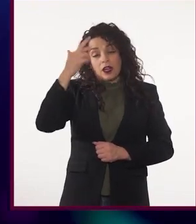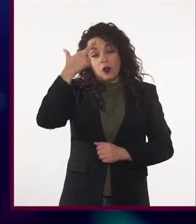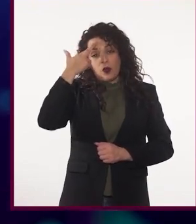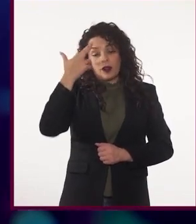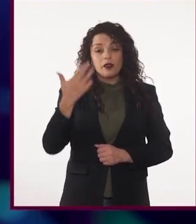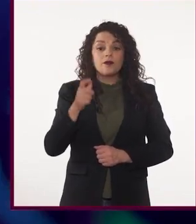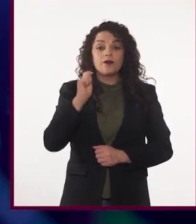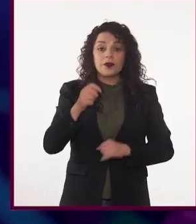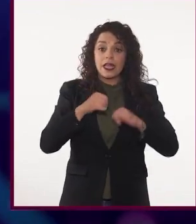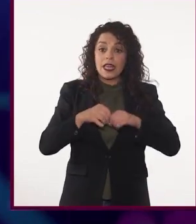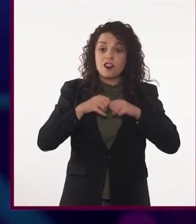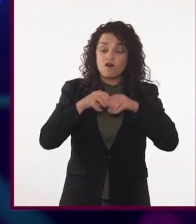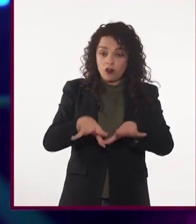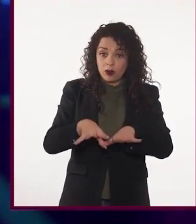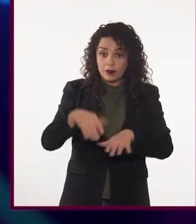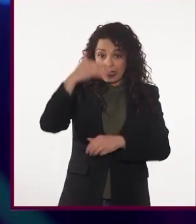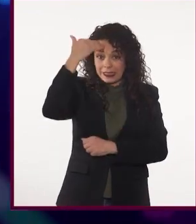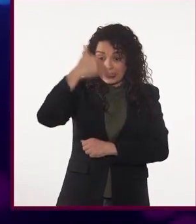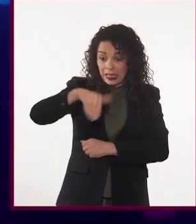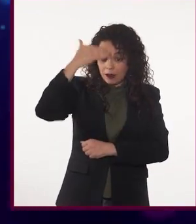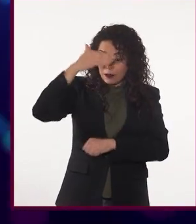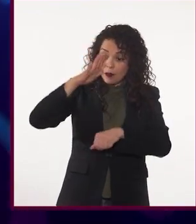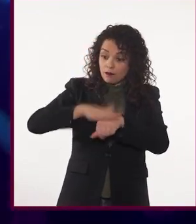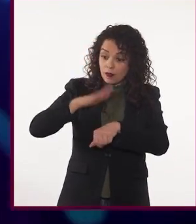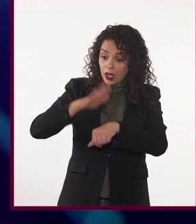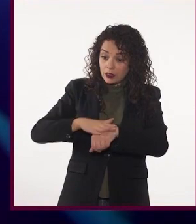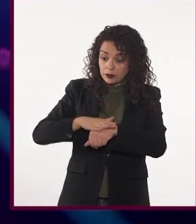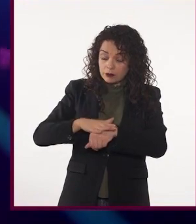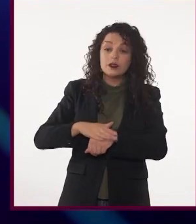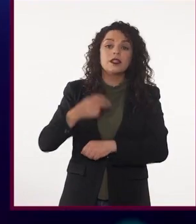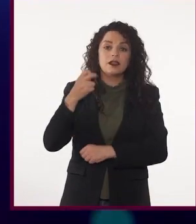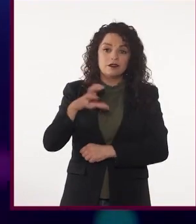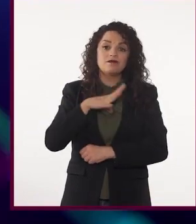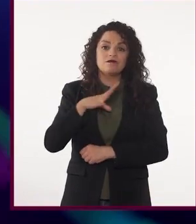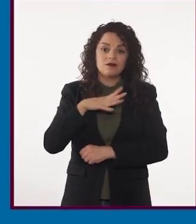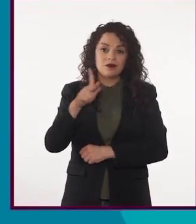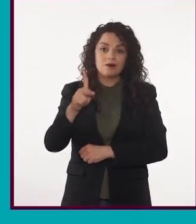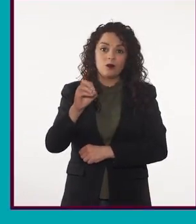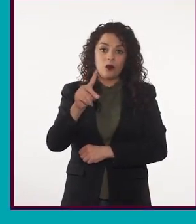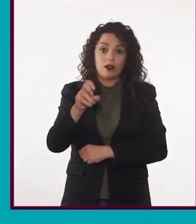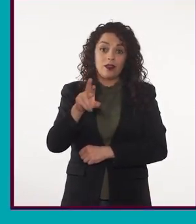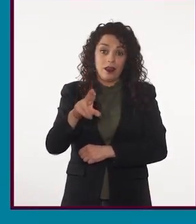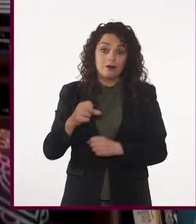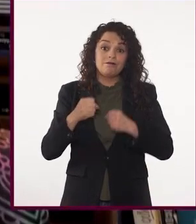información, el conocimiento, da poder.